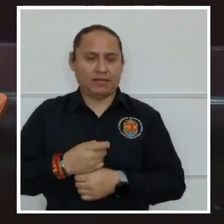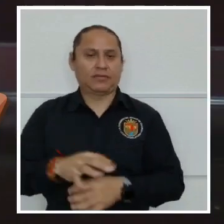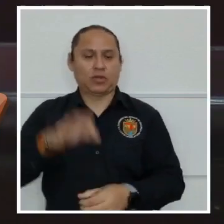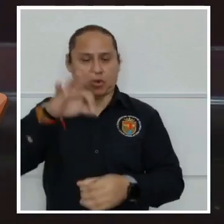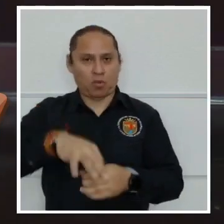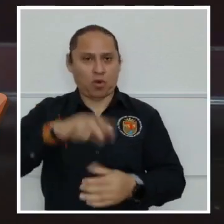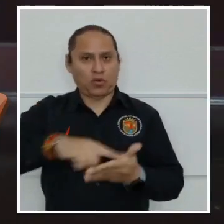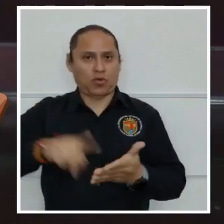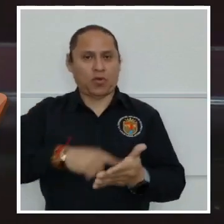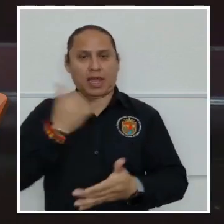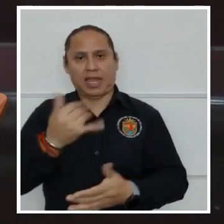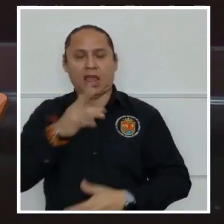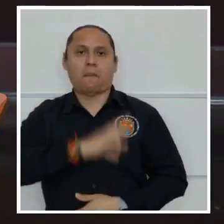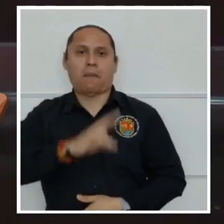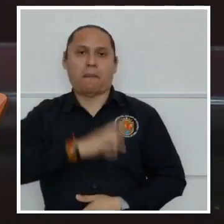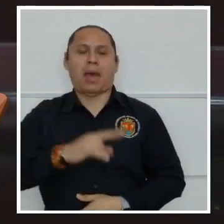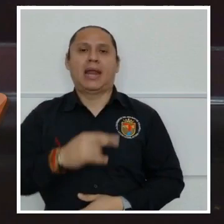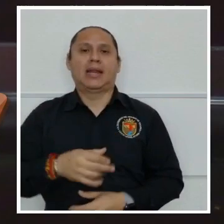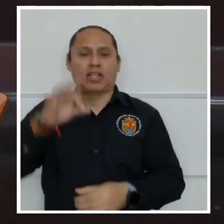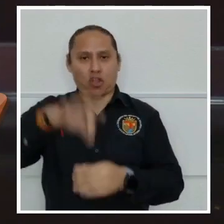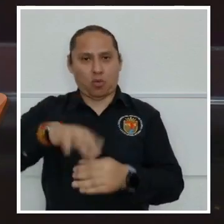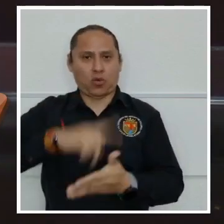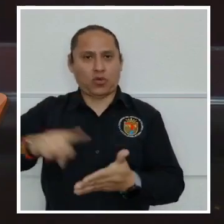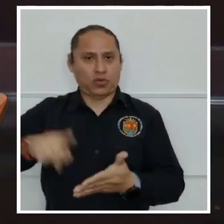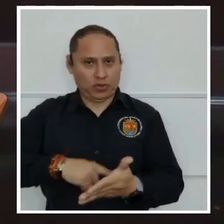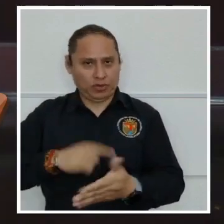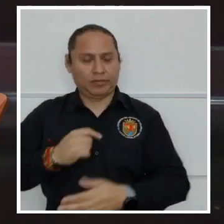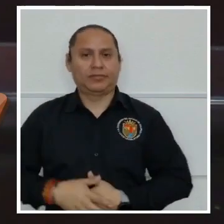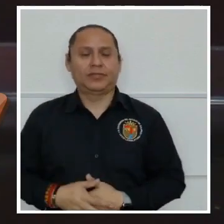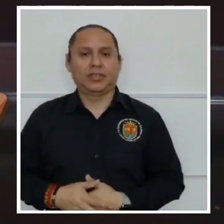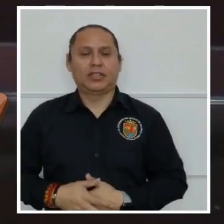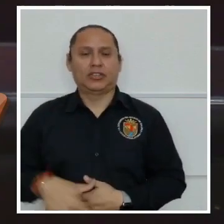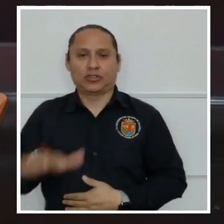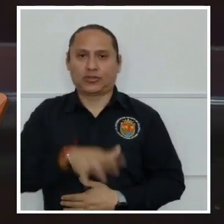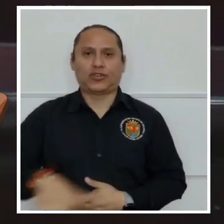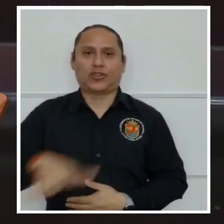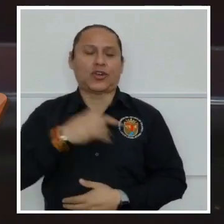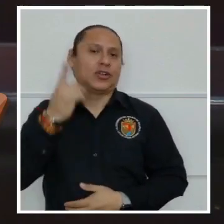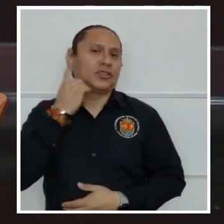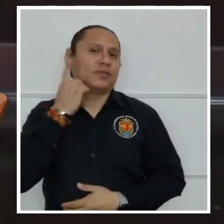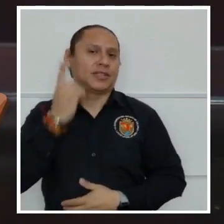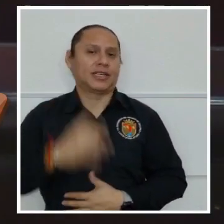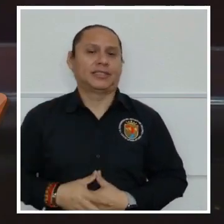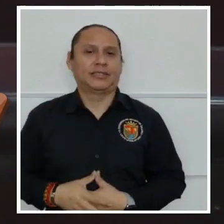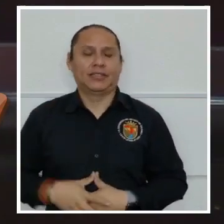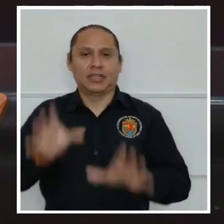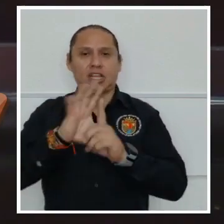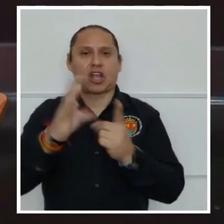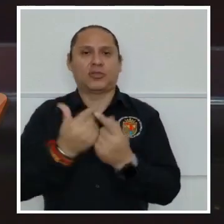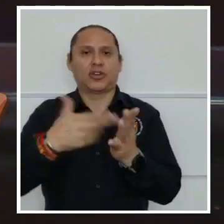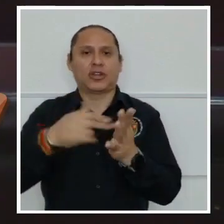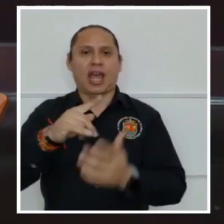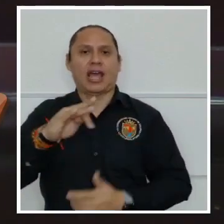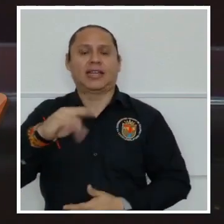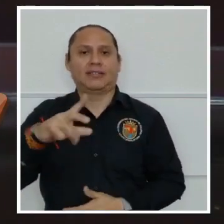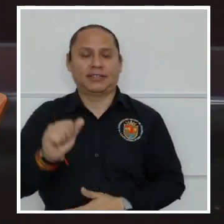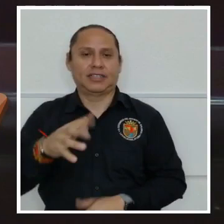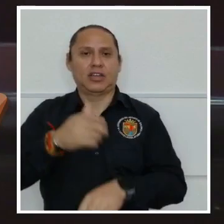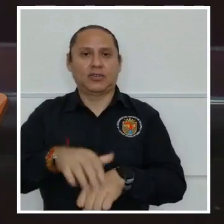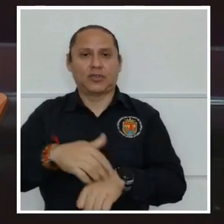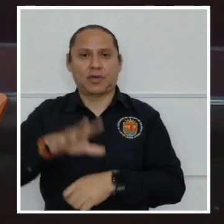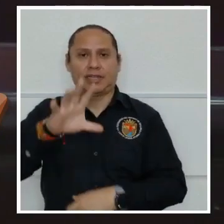de votos y en lo particular por unanimidad de votos los diputados y las diputadas presentes de la Comisión de Hacienda